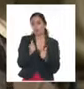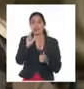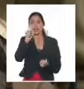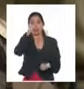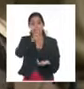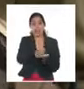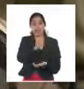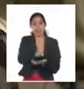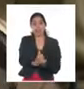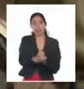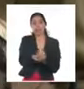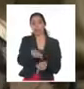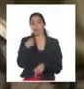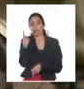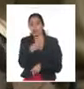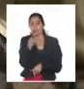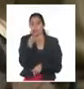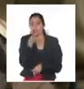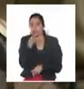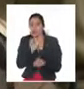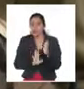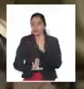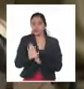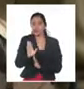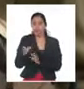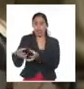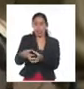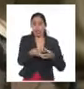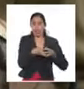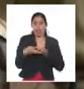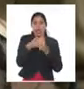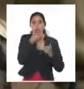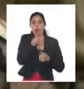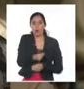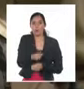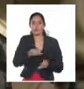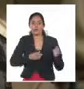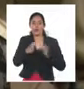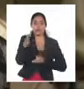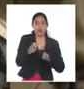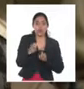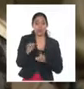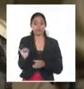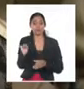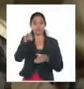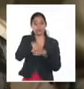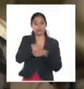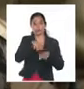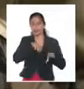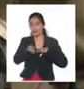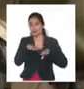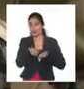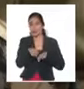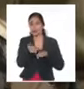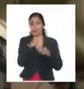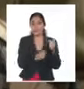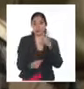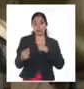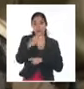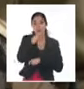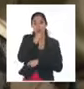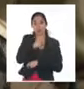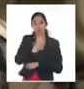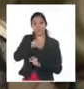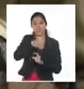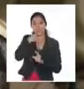precisamente movilizar a nuestros jóvenes en función, a través de esa participación y de ese protagonismo juvenil, en función